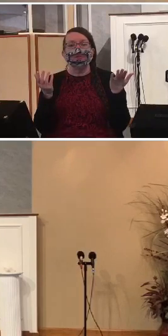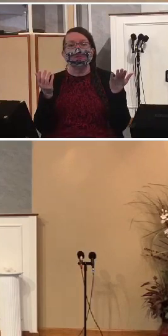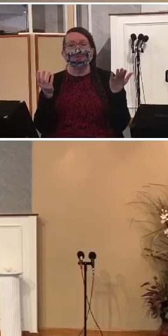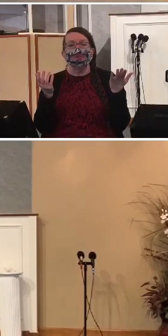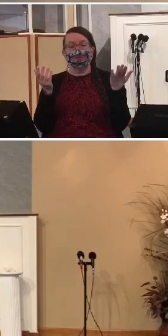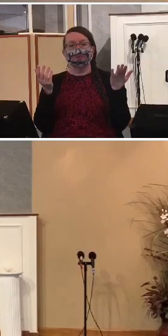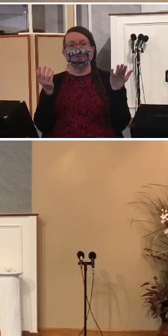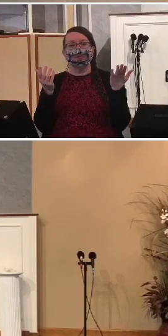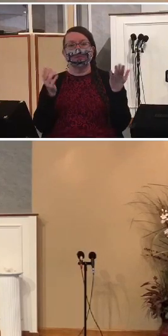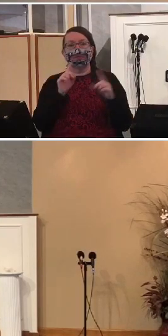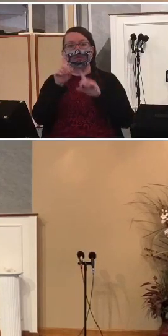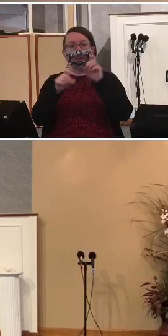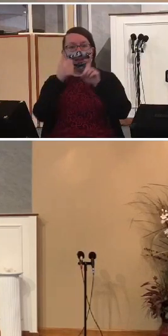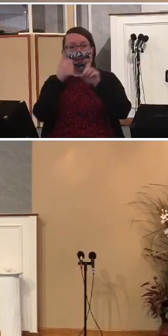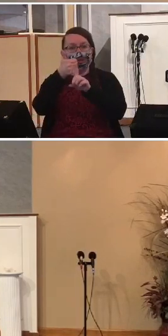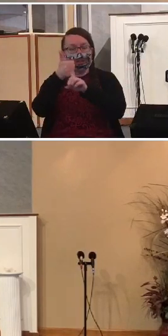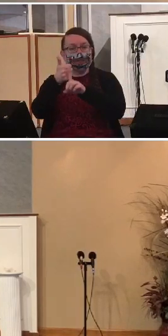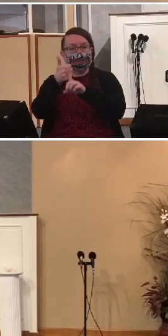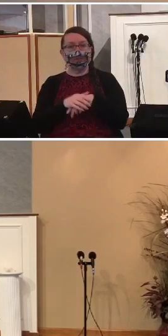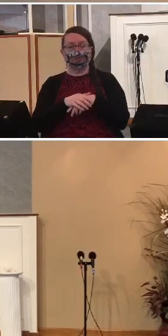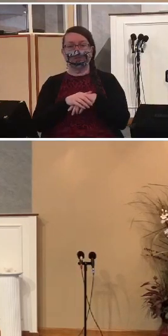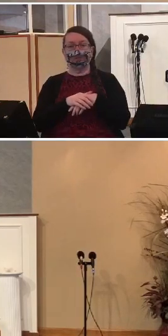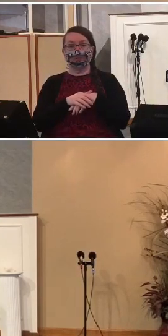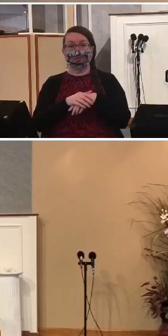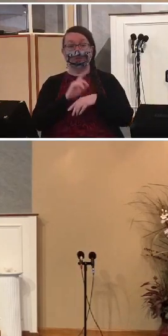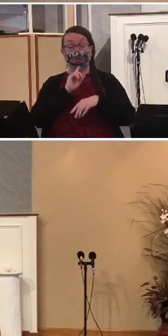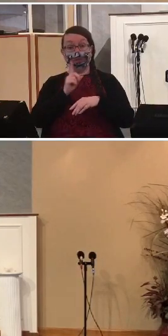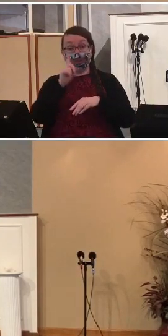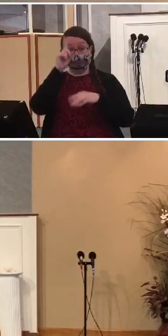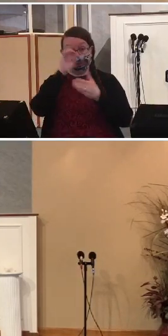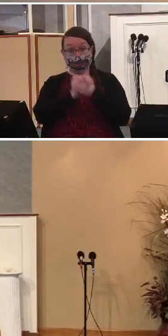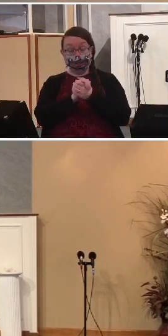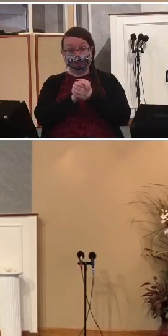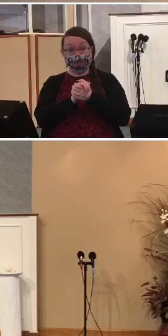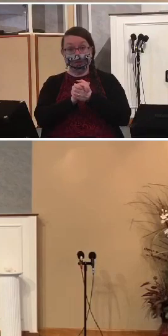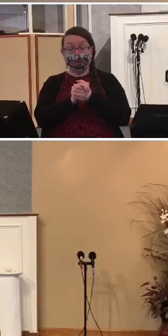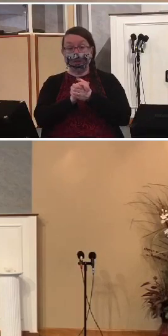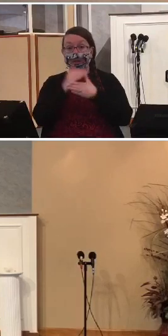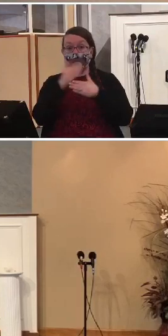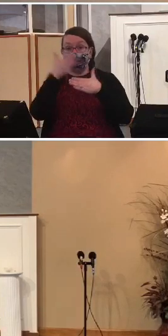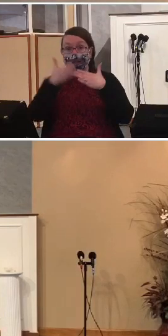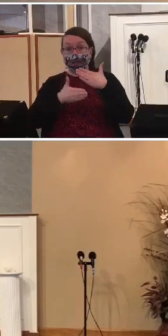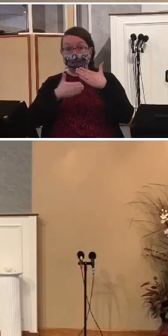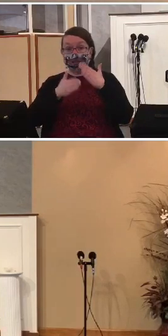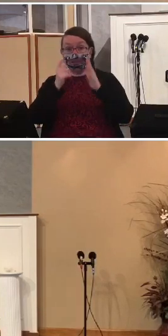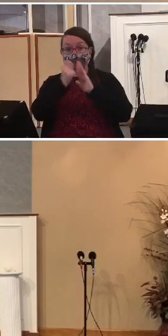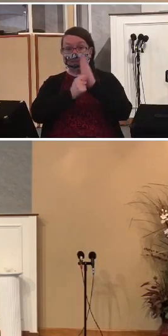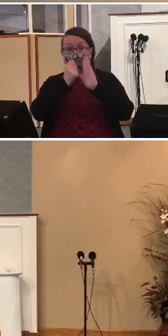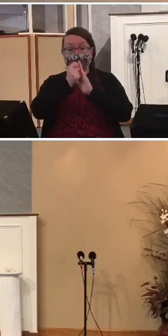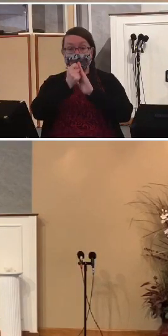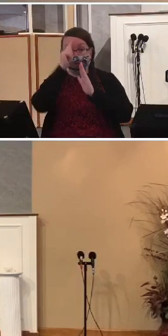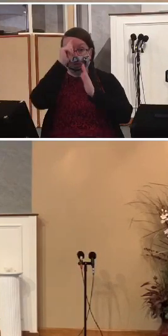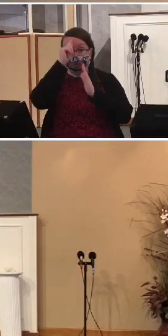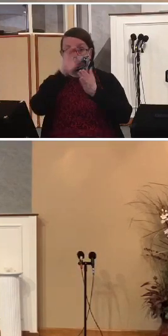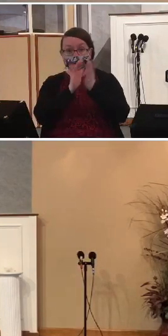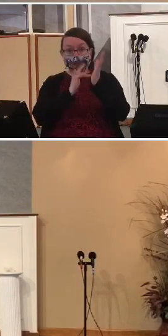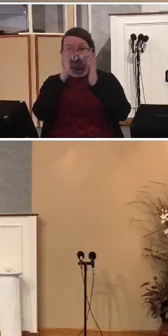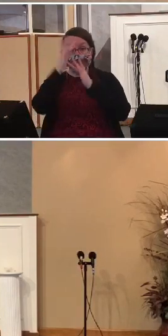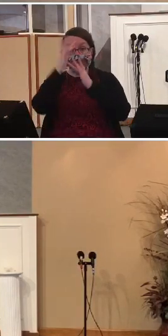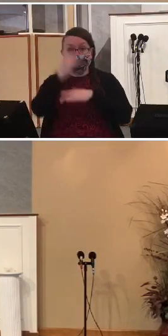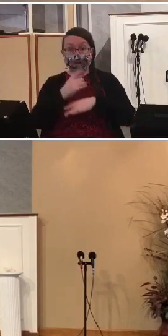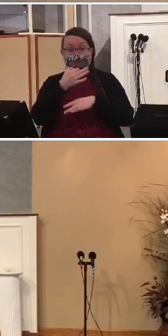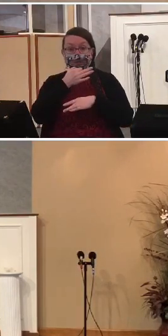Nosotros tenemos que preguntarnos a nosotros mismos si nosotros realmente creemos que estamos en los últimos días y al final de los tiempos, y creemos que Jesús viene pronto.